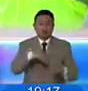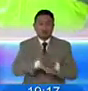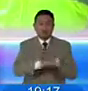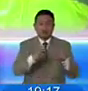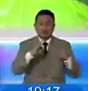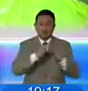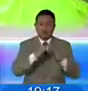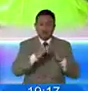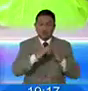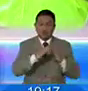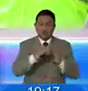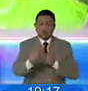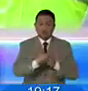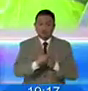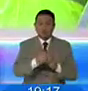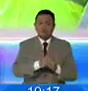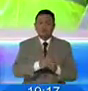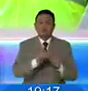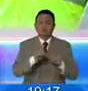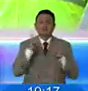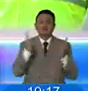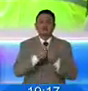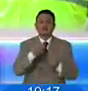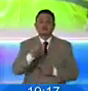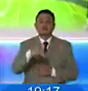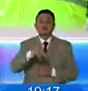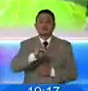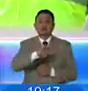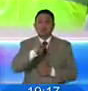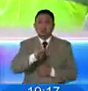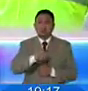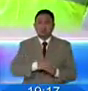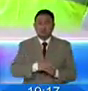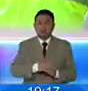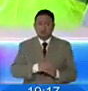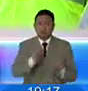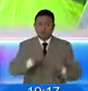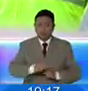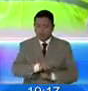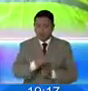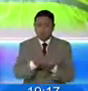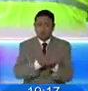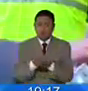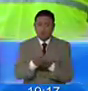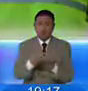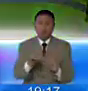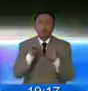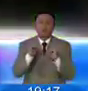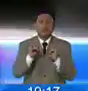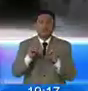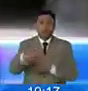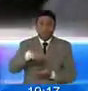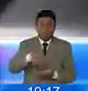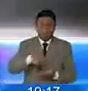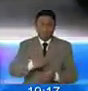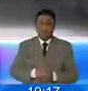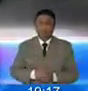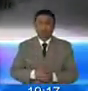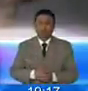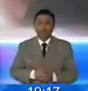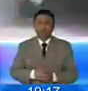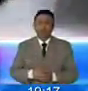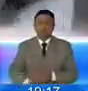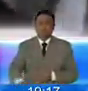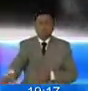una vivienda del sector de Santa Anita que le habían colaborado para que preste su servicio como instructor de baile. Unidades especiales